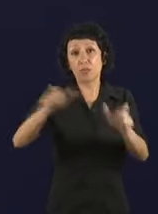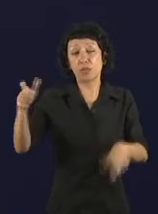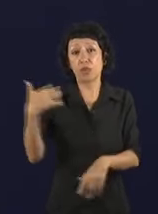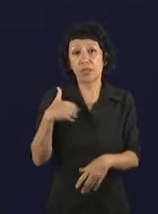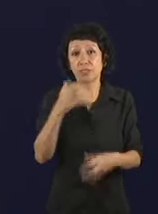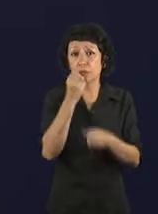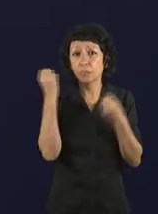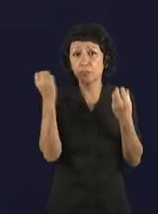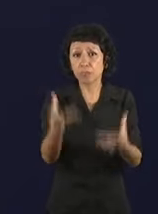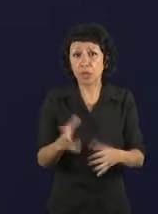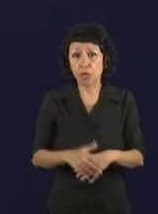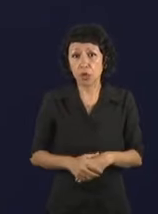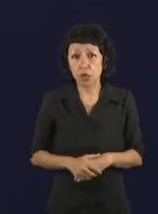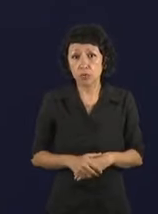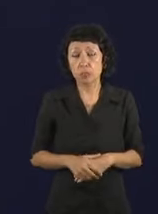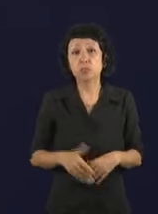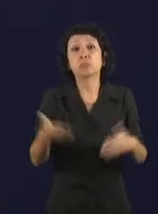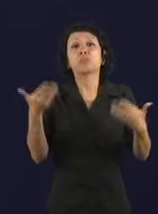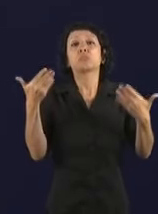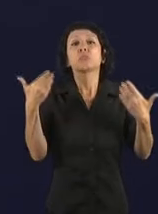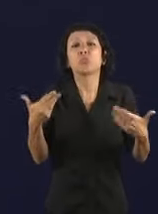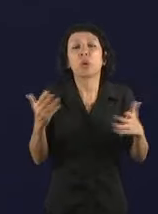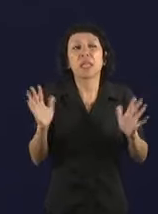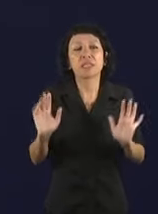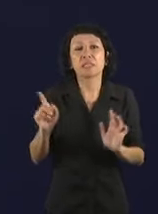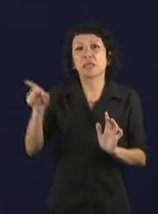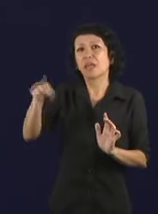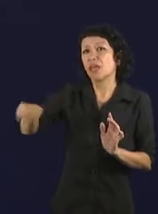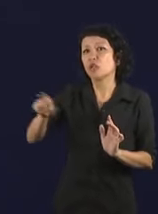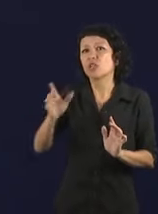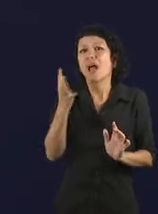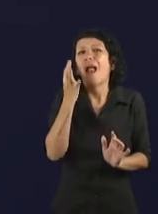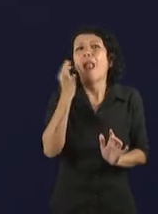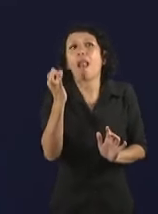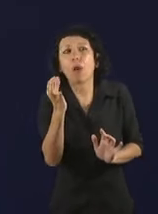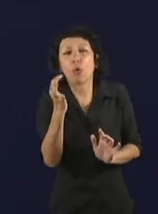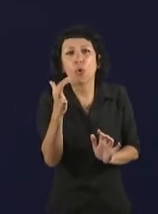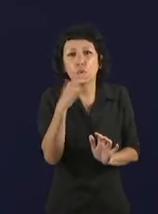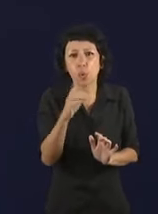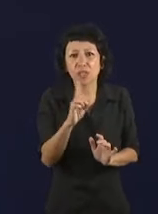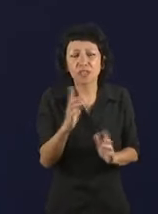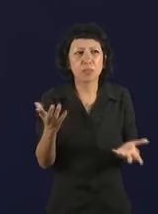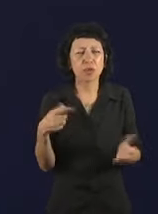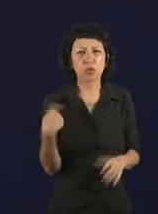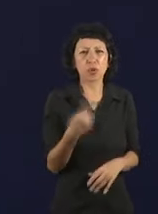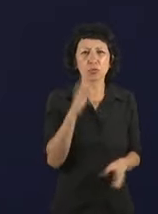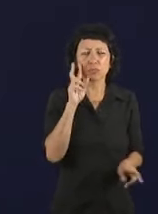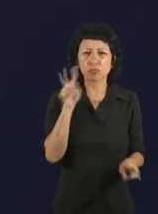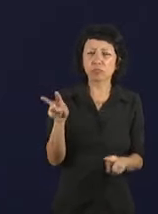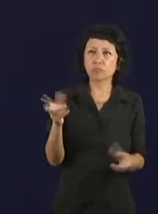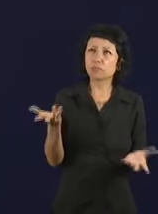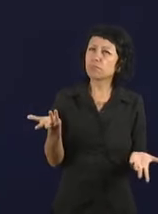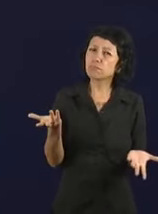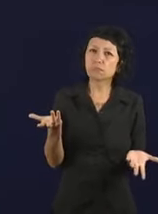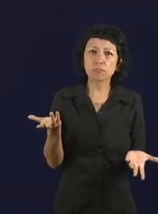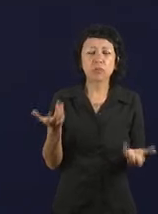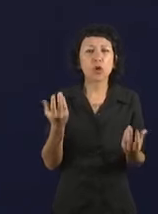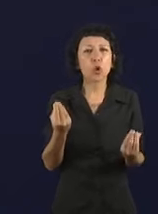ellos puede haber alguna falta de entendimiento por su parte pero lo que no podemos entender es esta